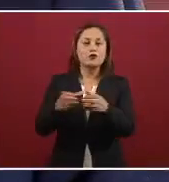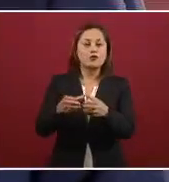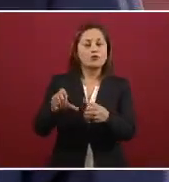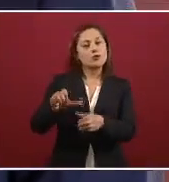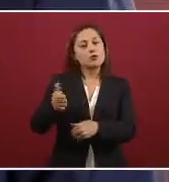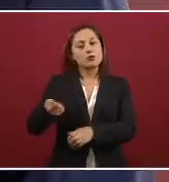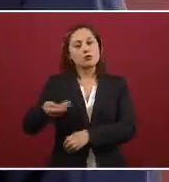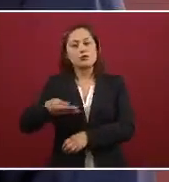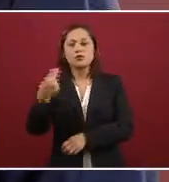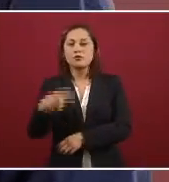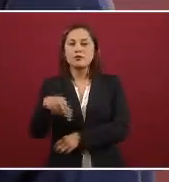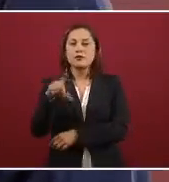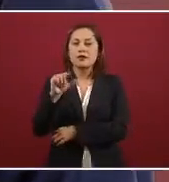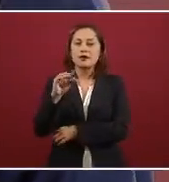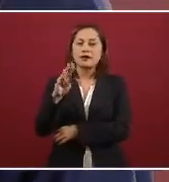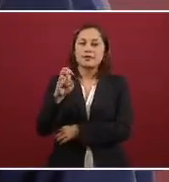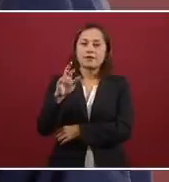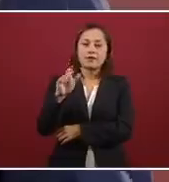y ellos querían